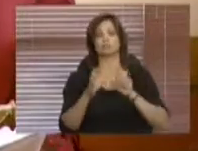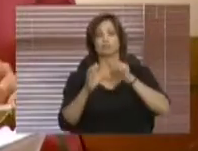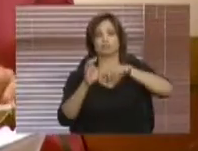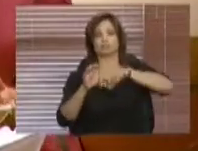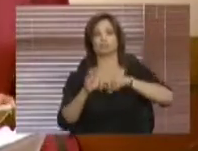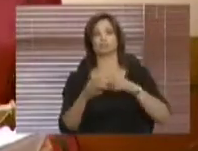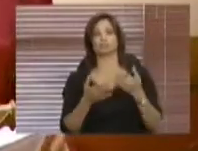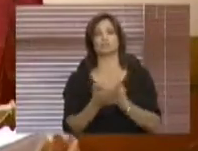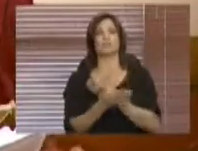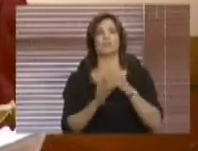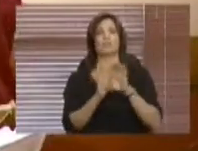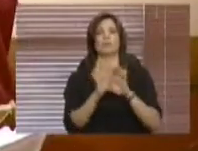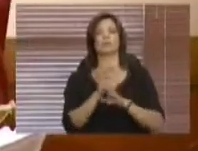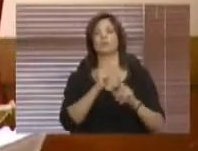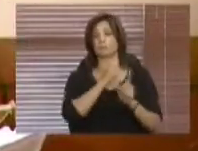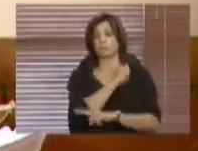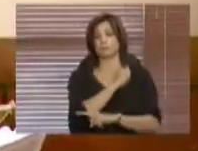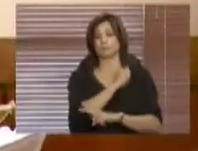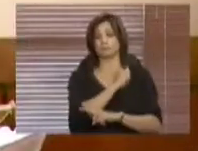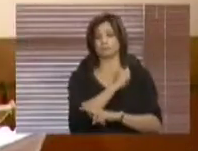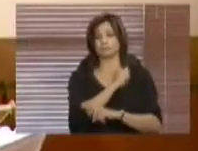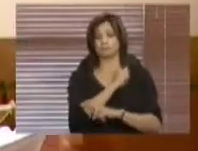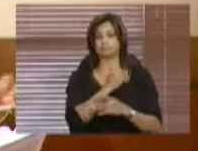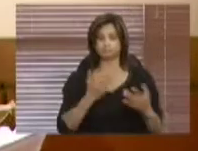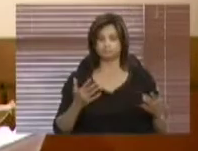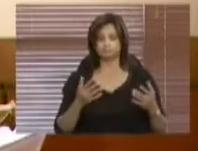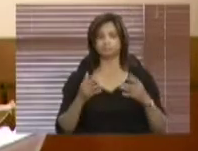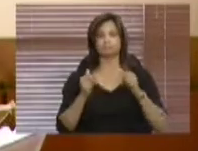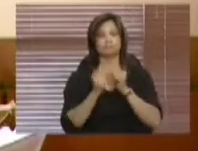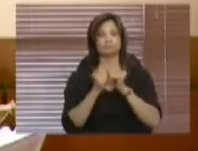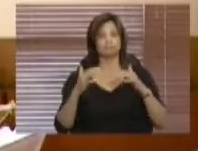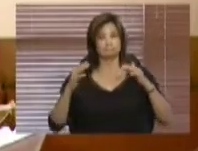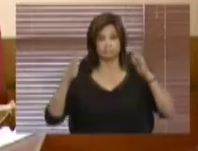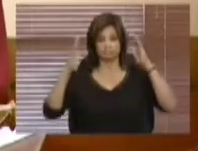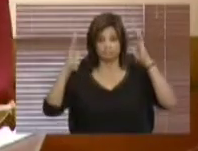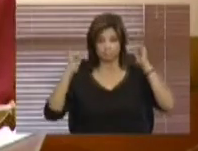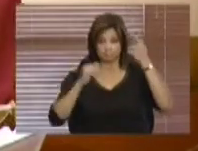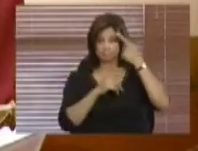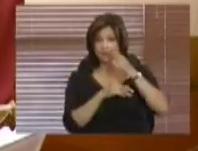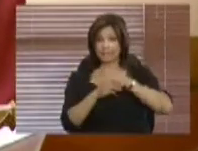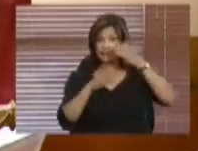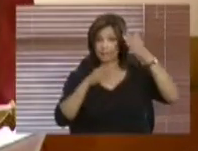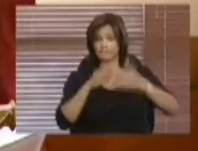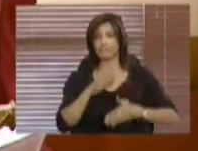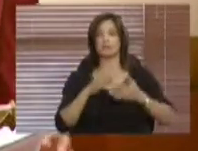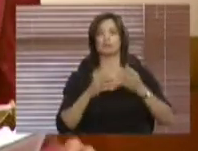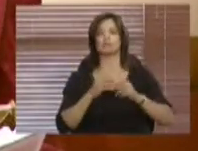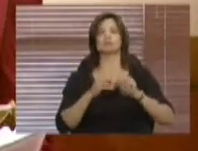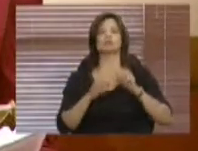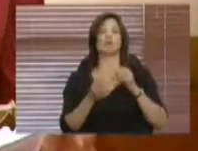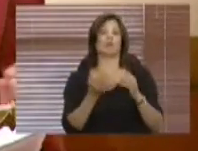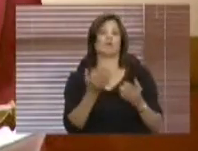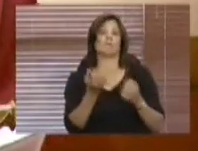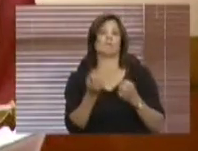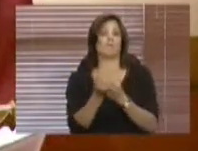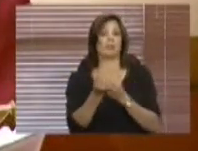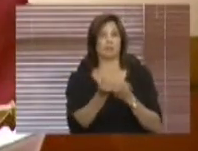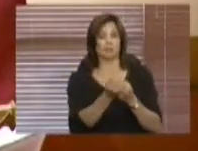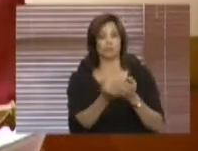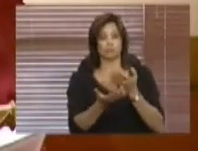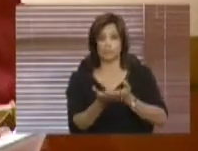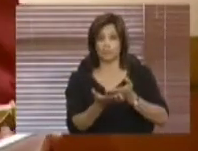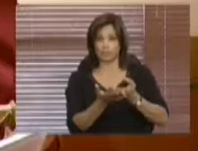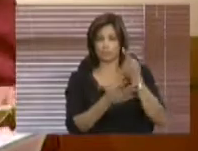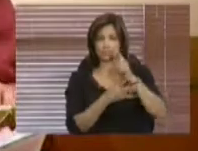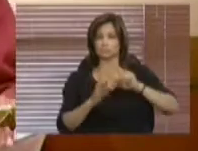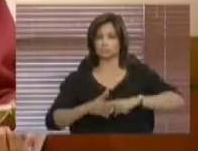el nuevo Código Penal. Sin esperar la publicación íntegra de los fundamentos de la decisión,